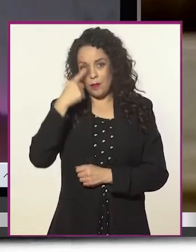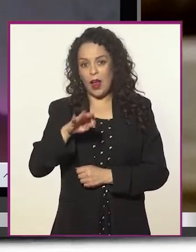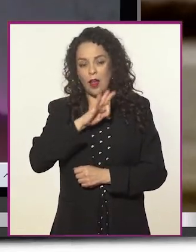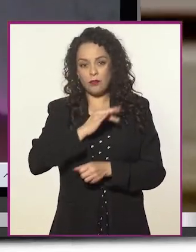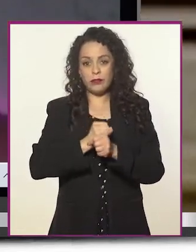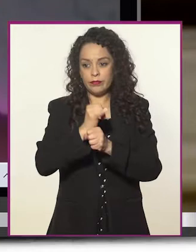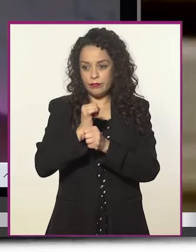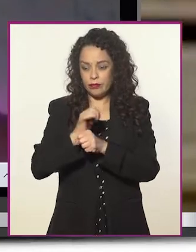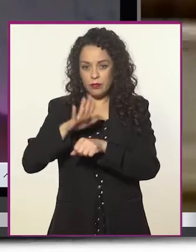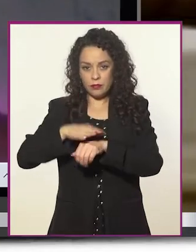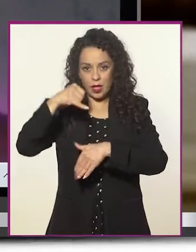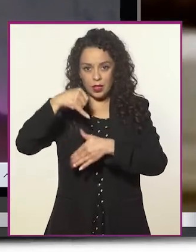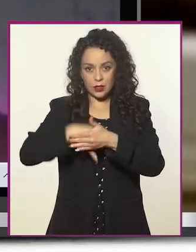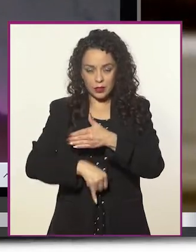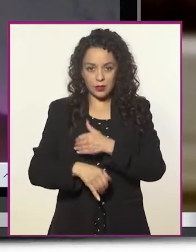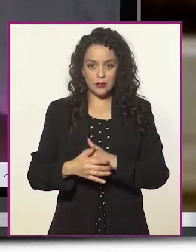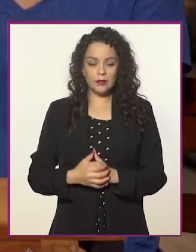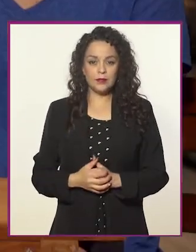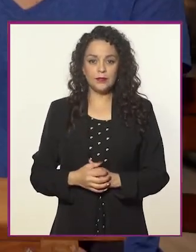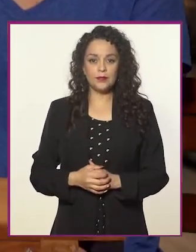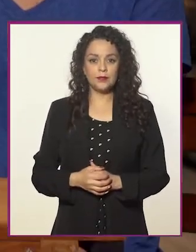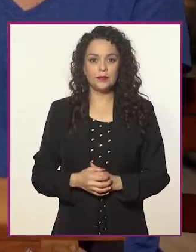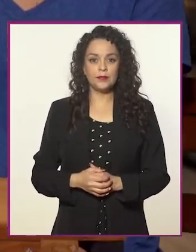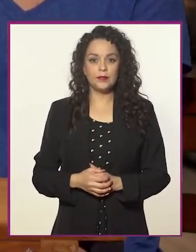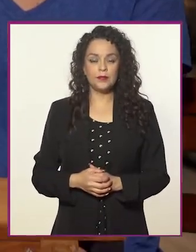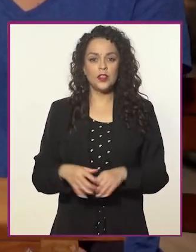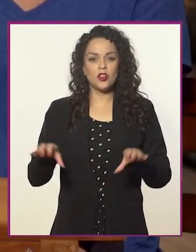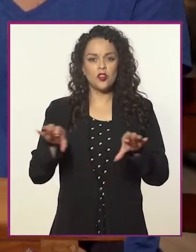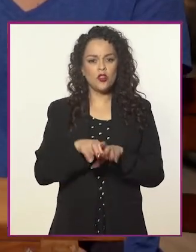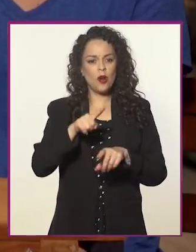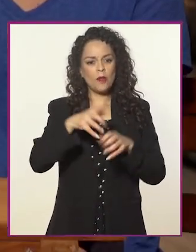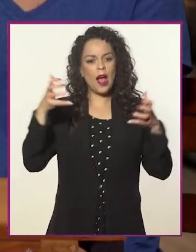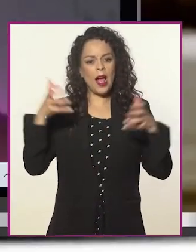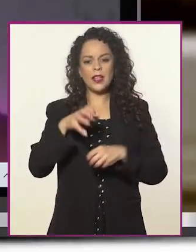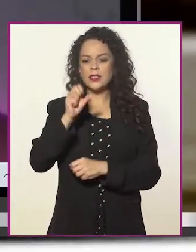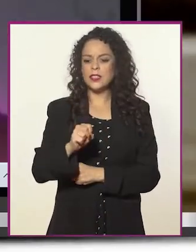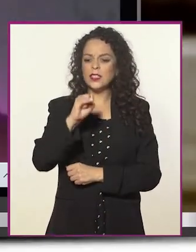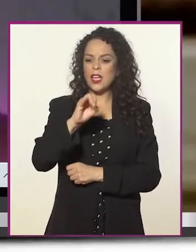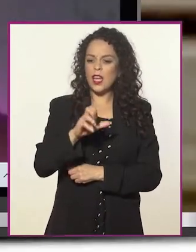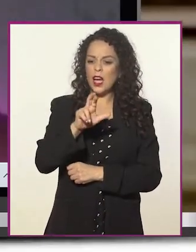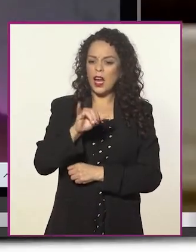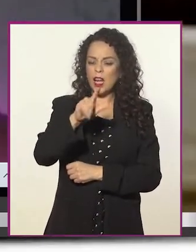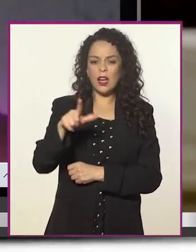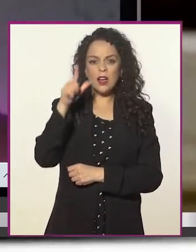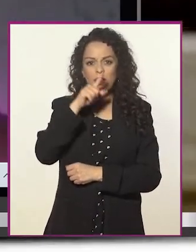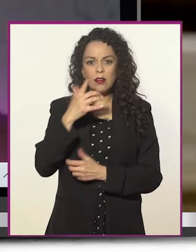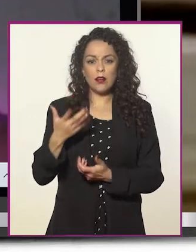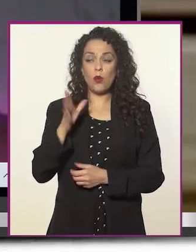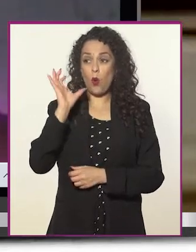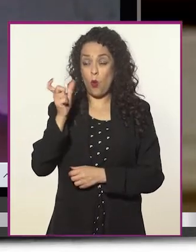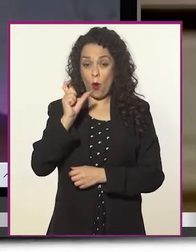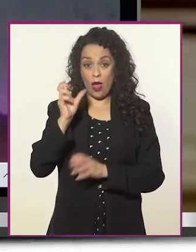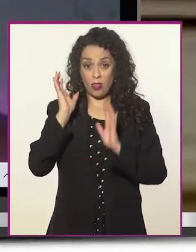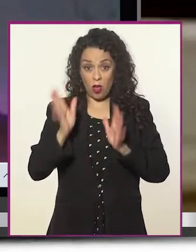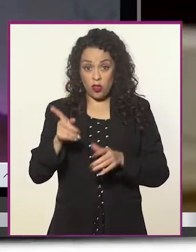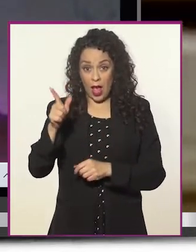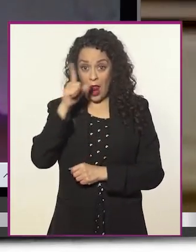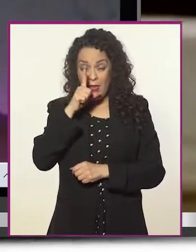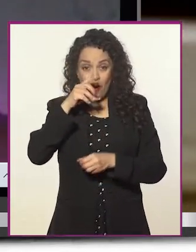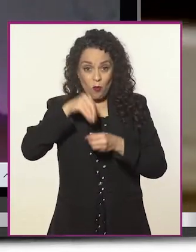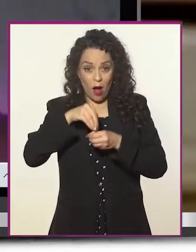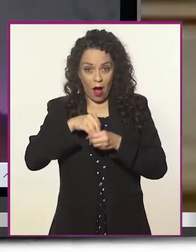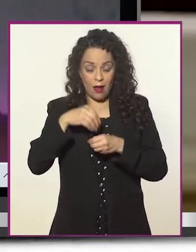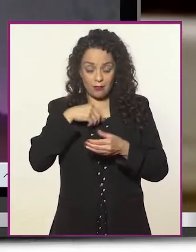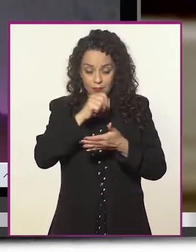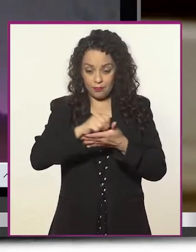para explorarlos un poco más. ¿Cómo llegaron a la creación de Sicril? Una vez que entregué yo el guión con este lenguaje